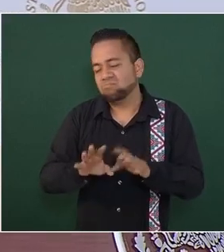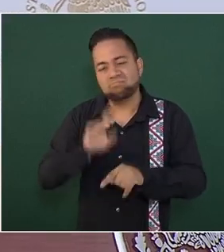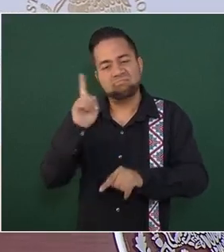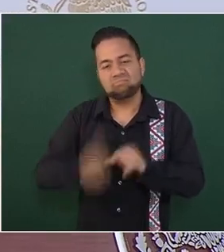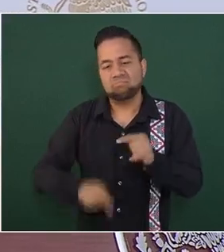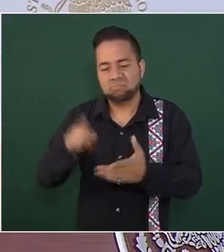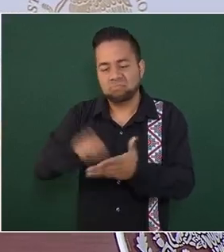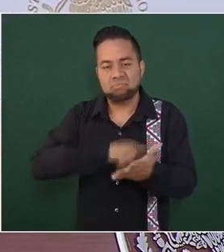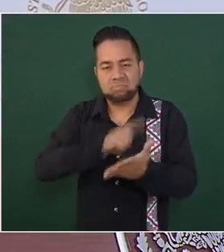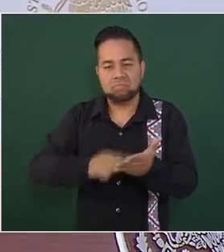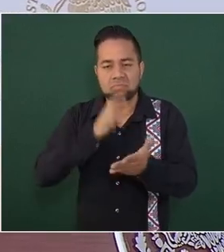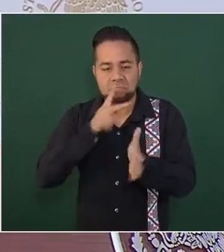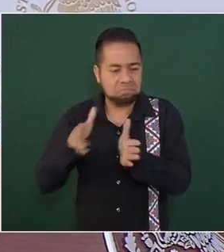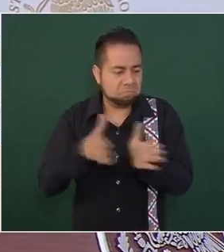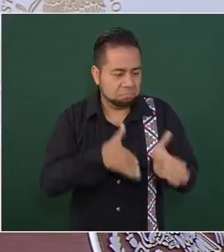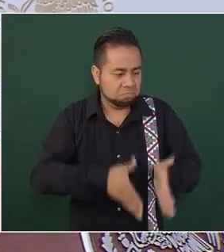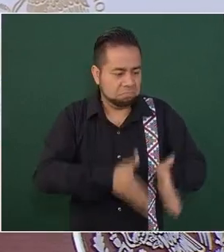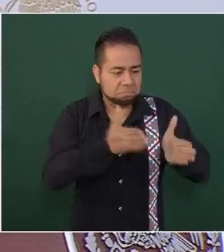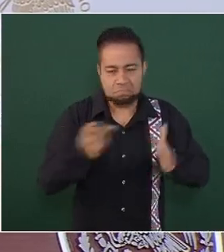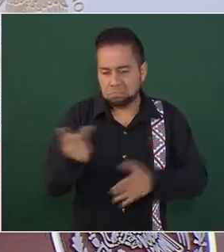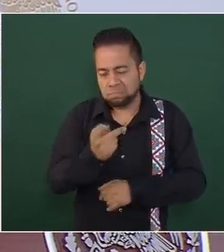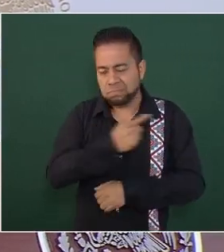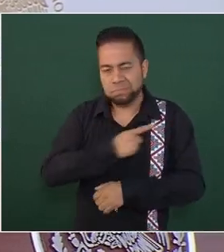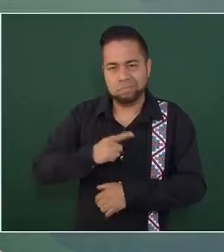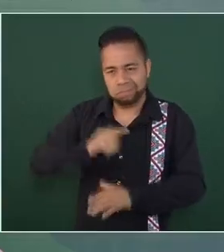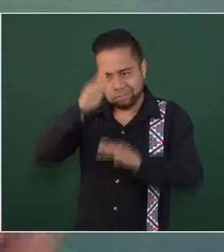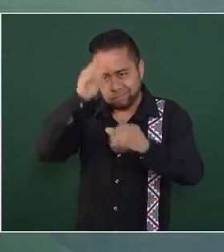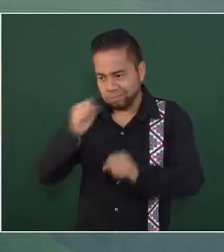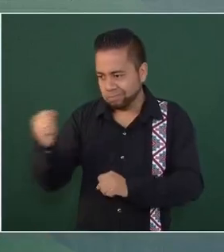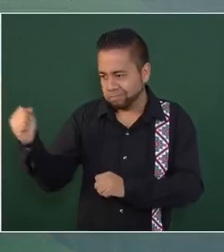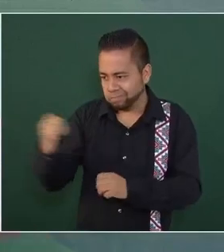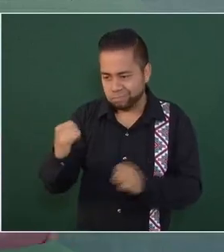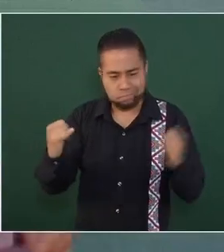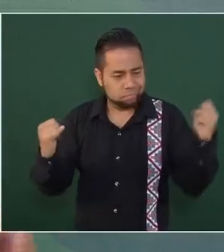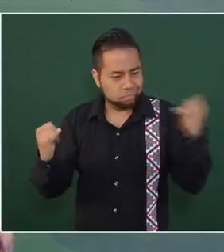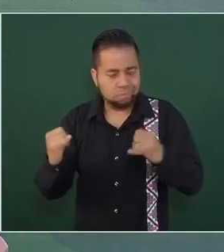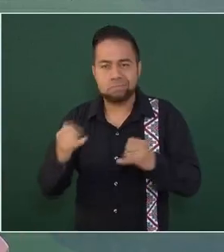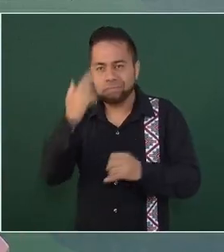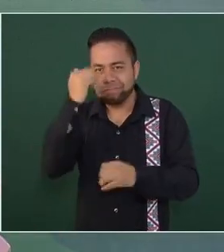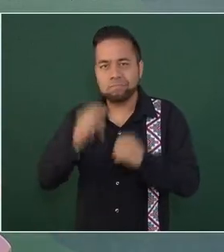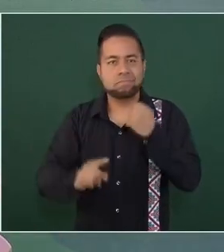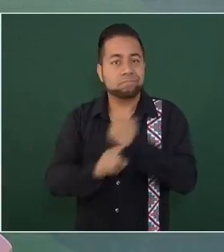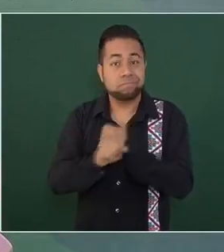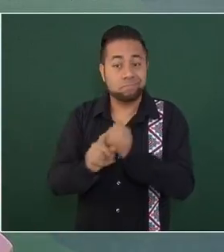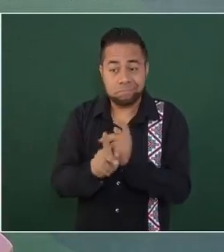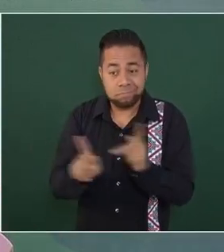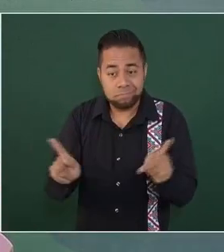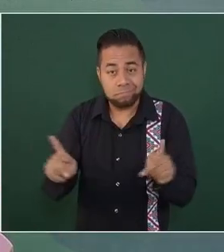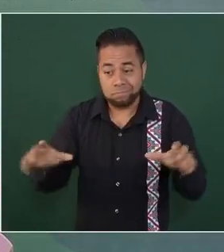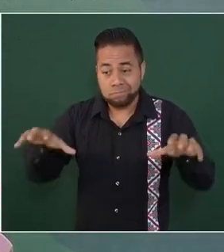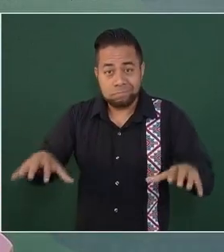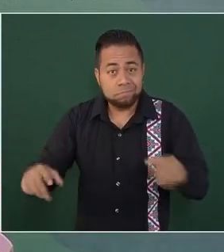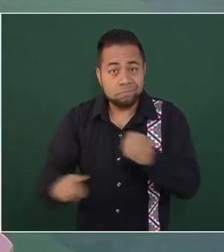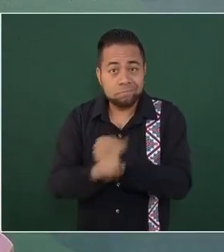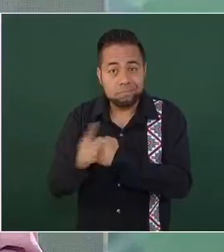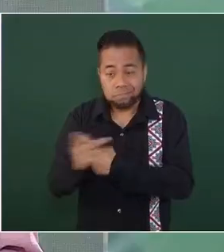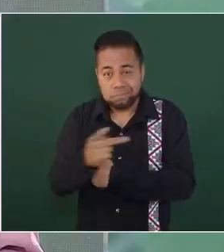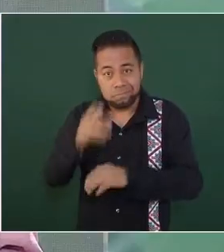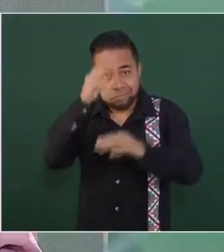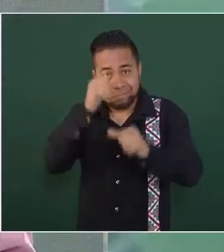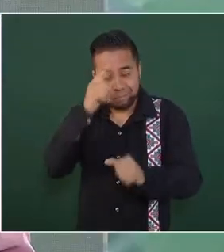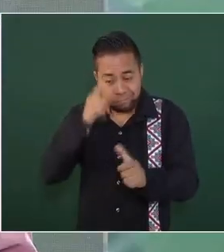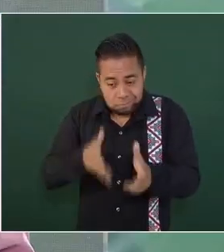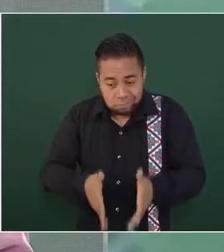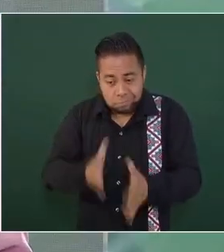tenemos que llegar a acuerdos por los problemas entre las comunidades entonces